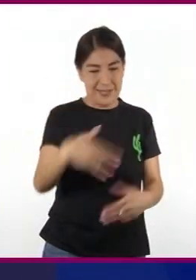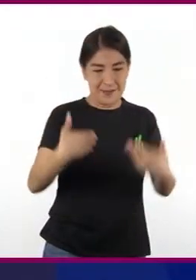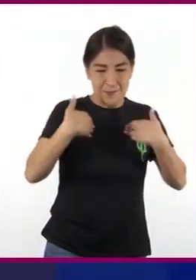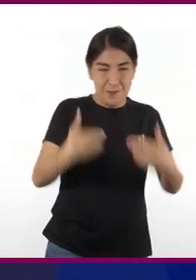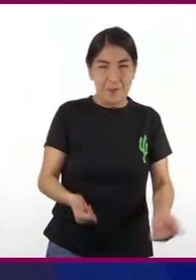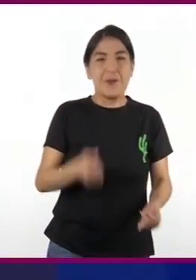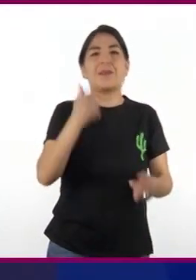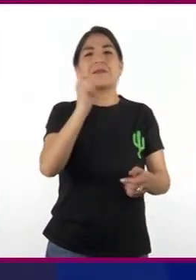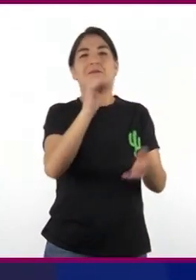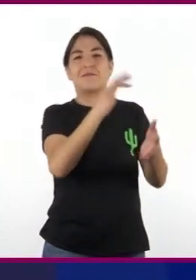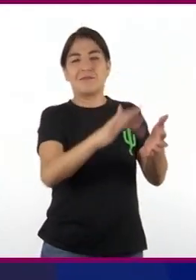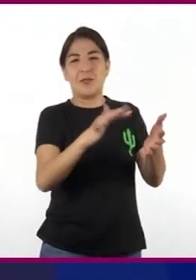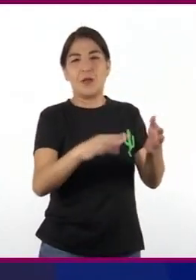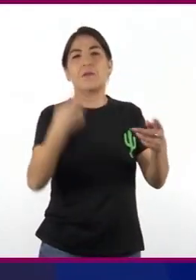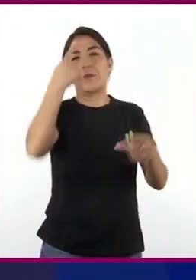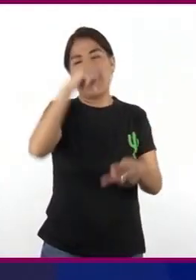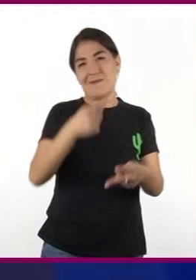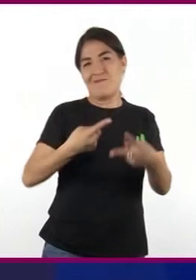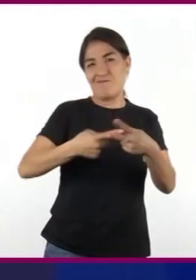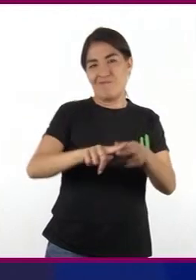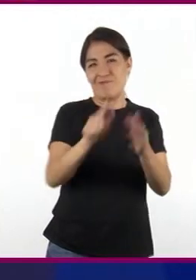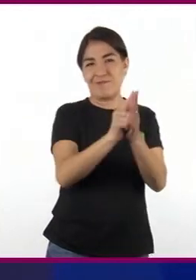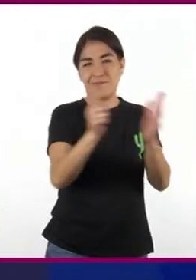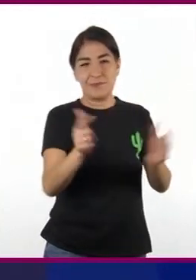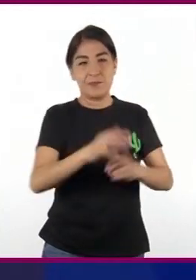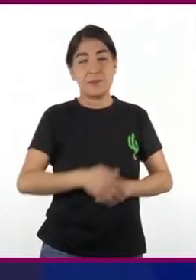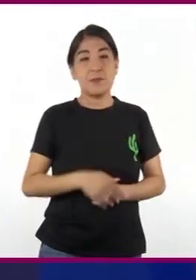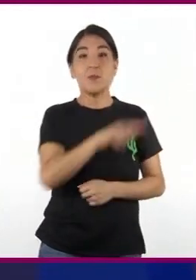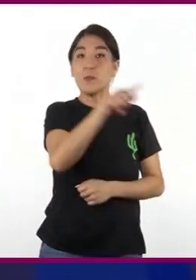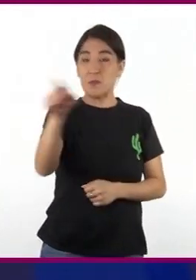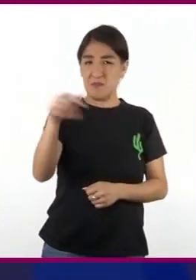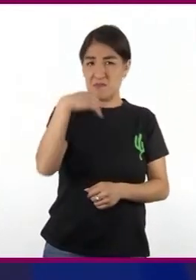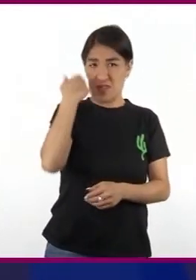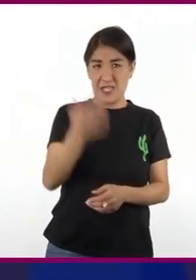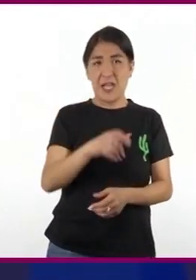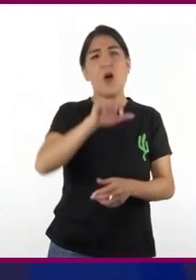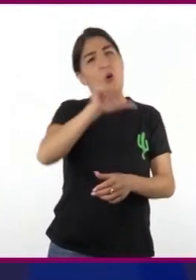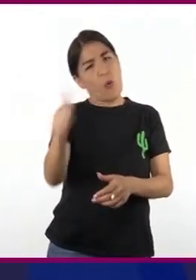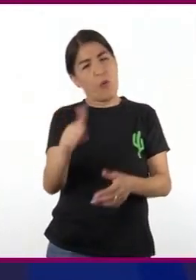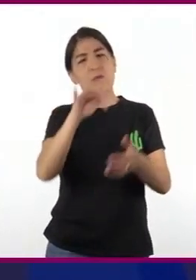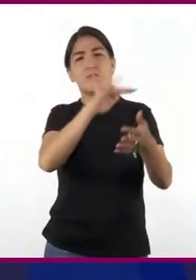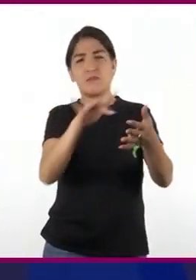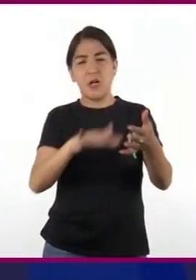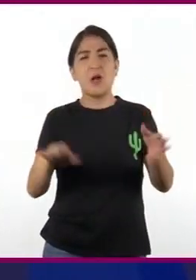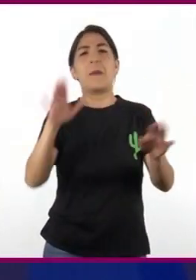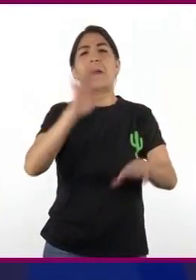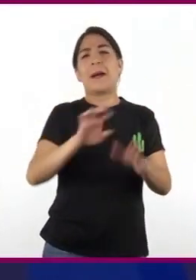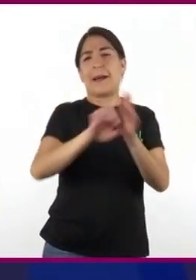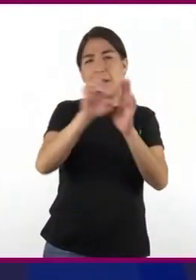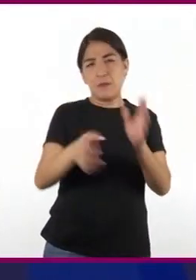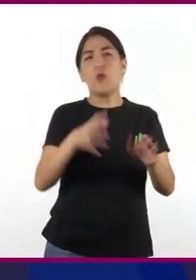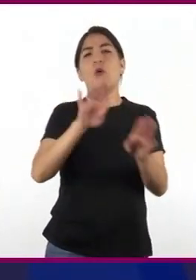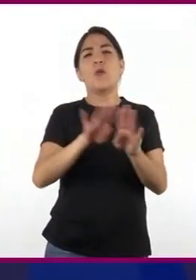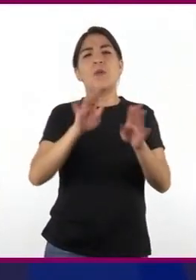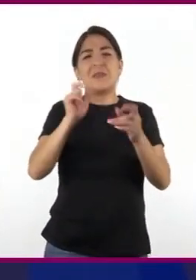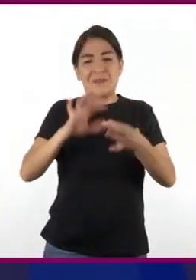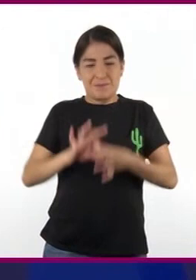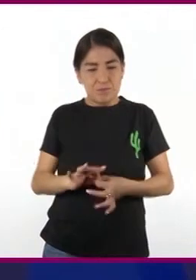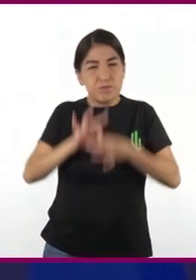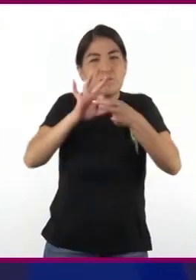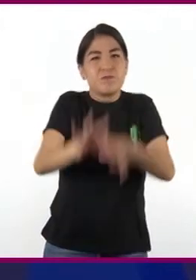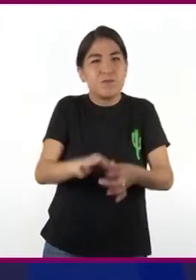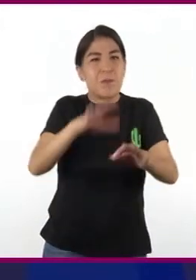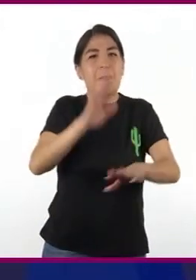comprender los textos introductorios. Si quieren leer otros ejemplos o reforzar algunos de los contenidos que hoy